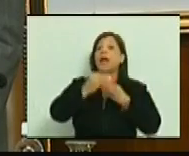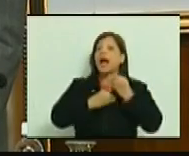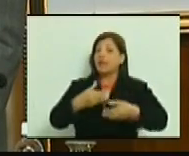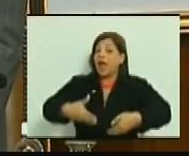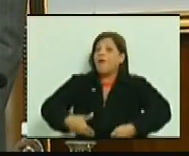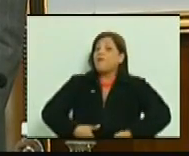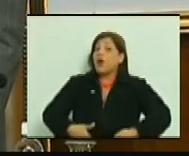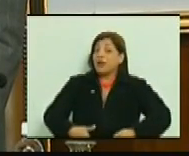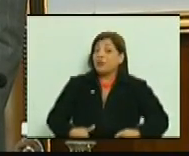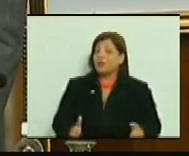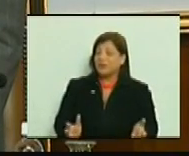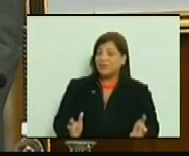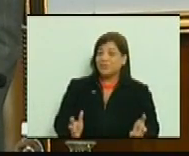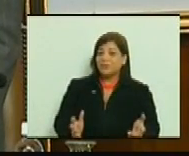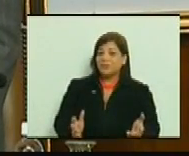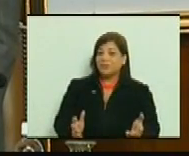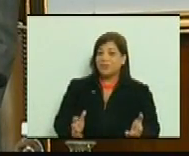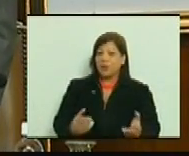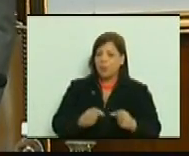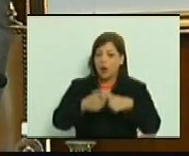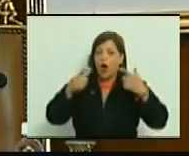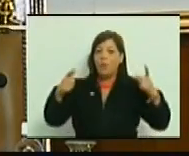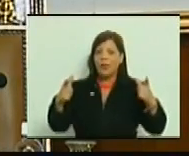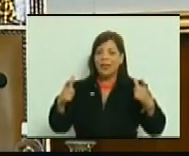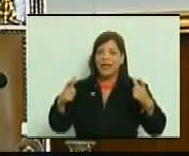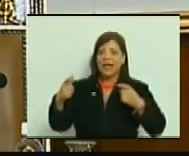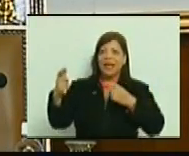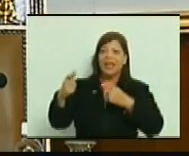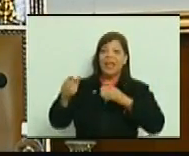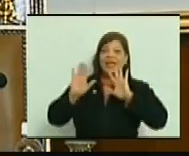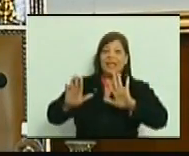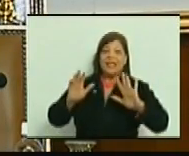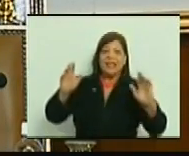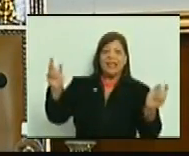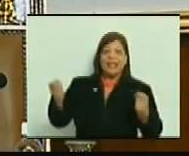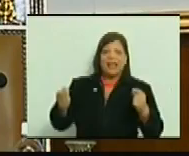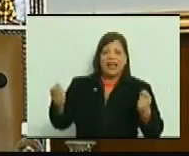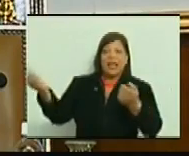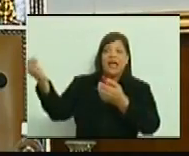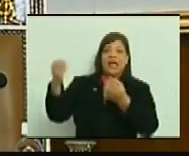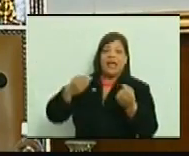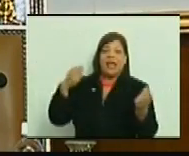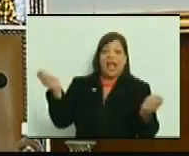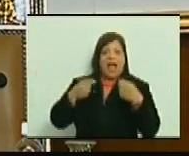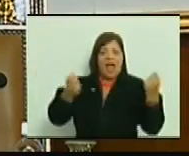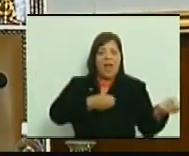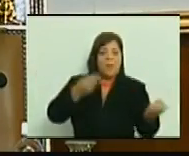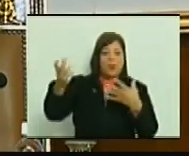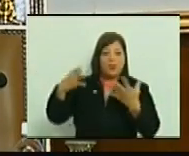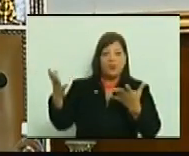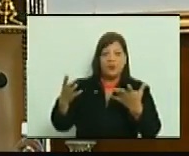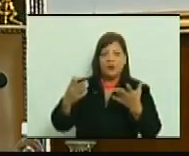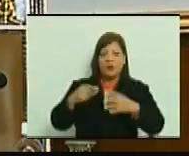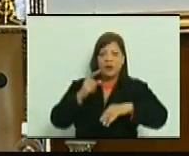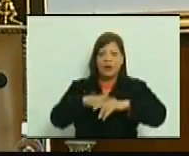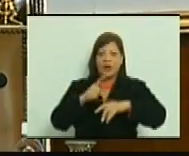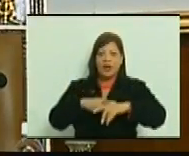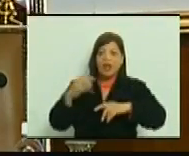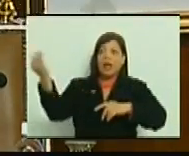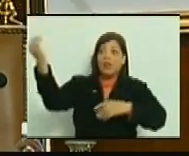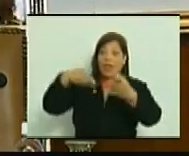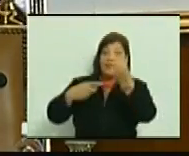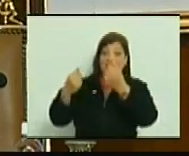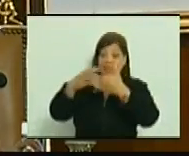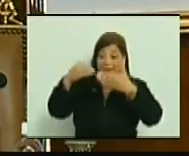esfuerzo por aumentar las exportaciones, por estimular las exportaciones, por tener fuentes de ingresos de